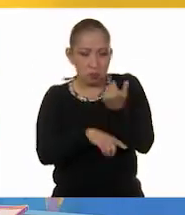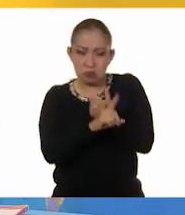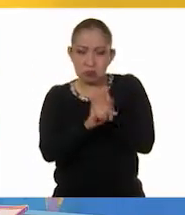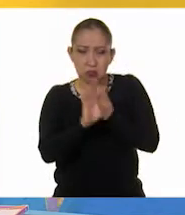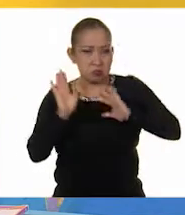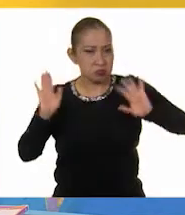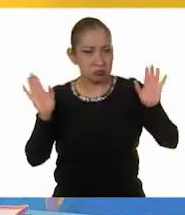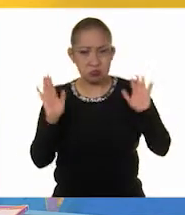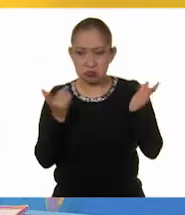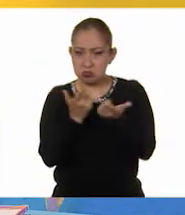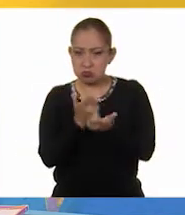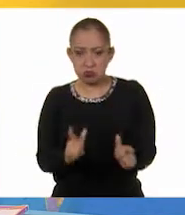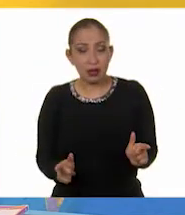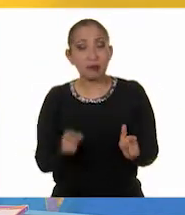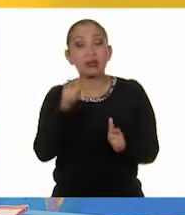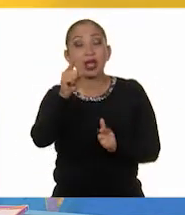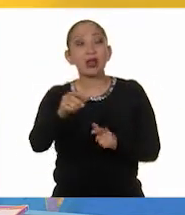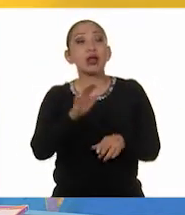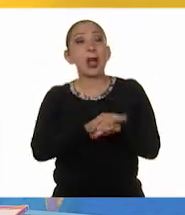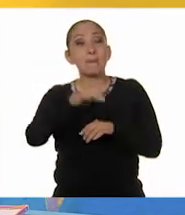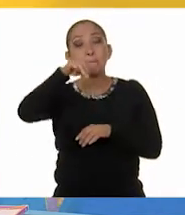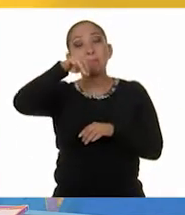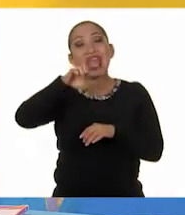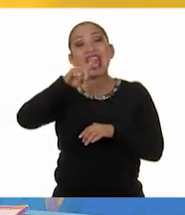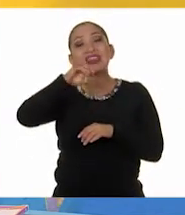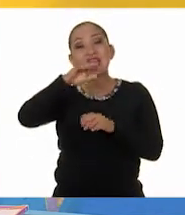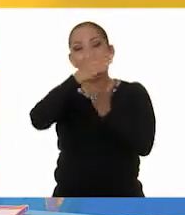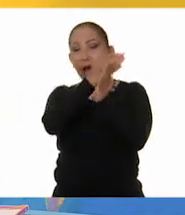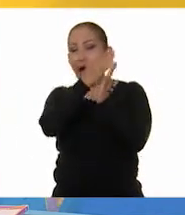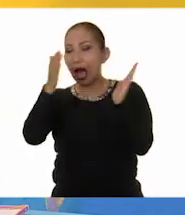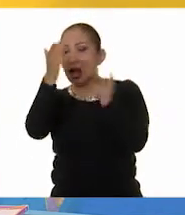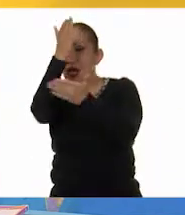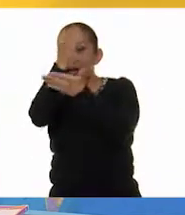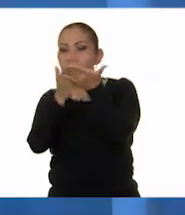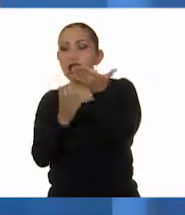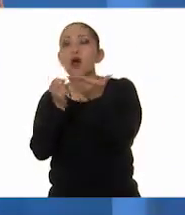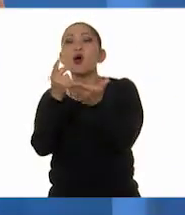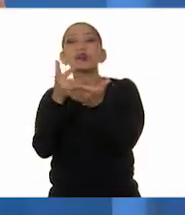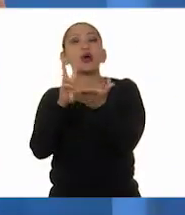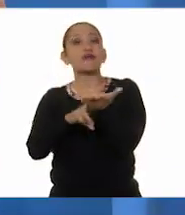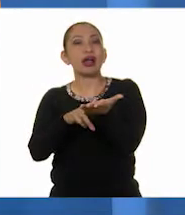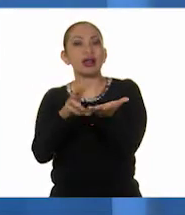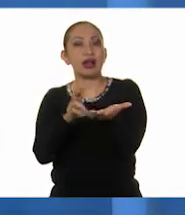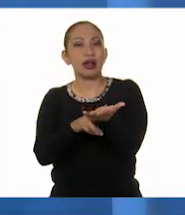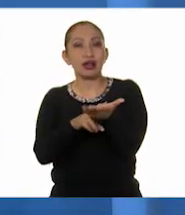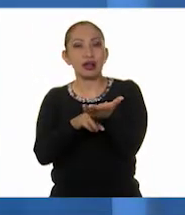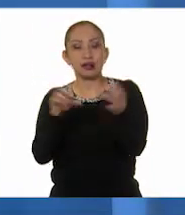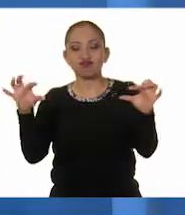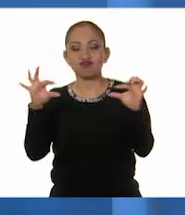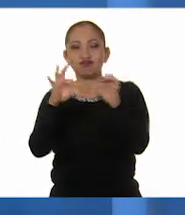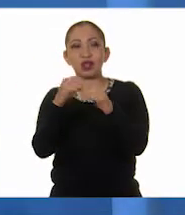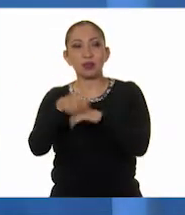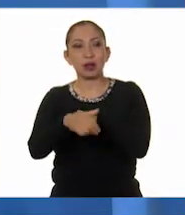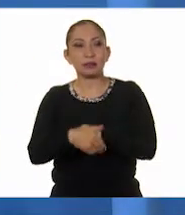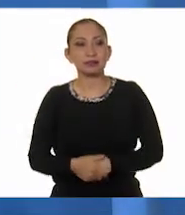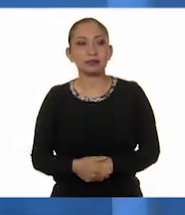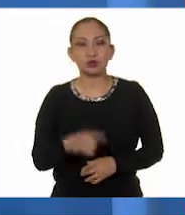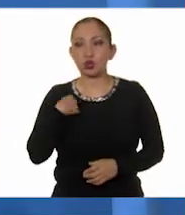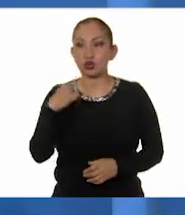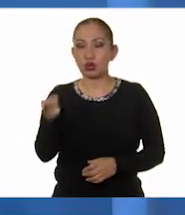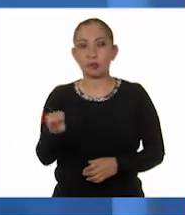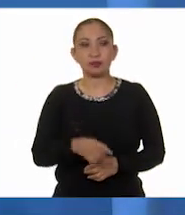problema. ¿Qué valor tiene la media aritmética? A ver. ¿Quién lo hace, Ale, tú o